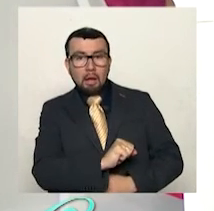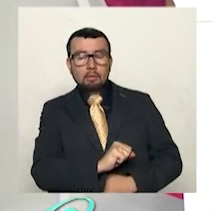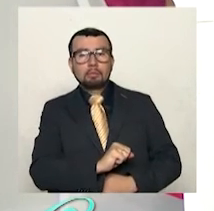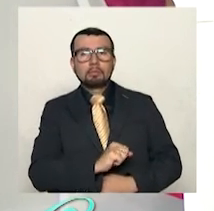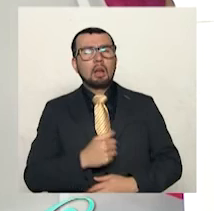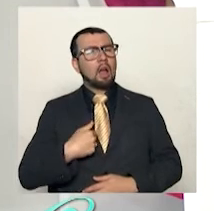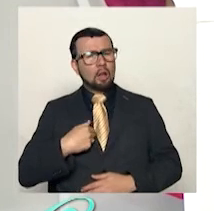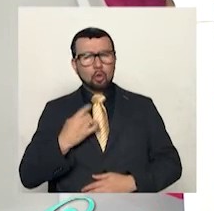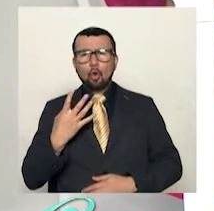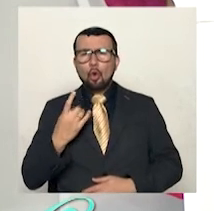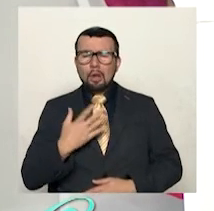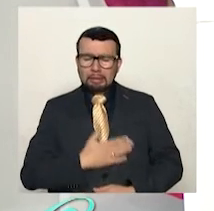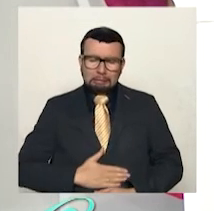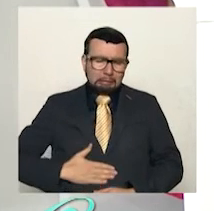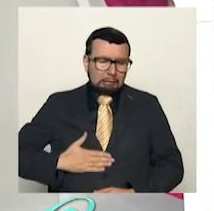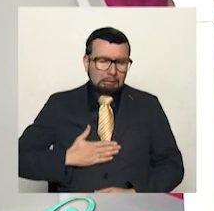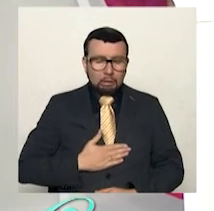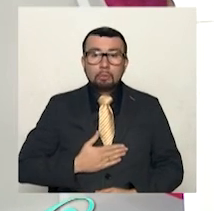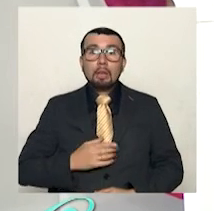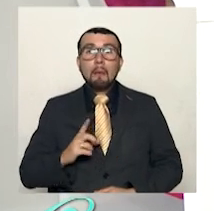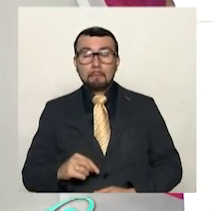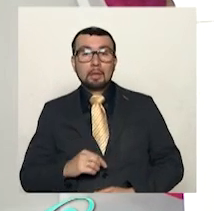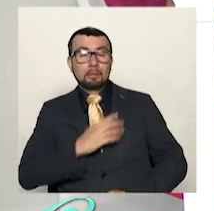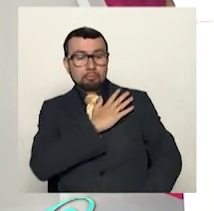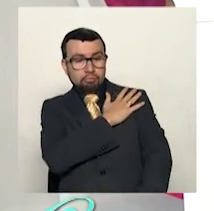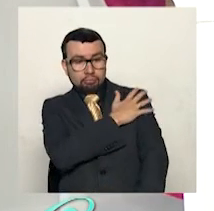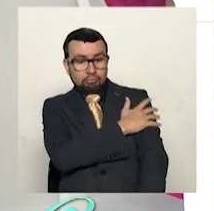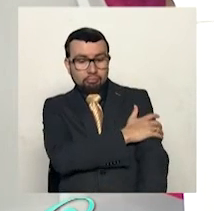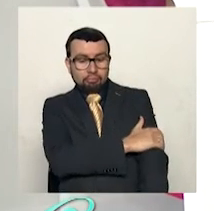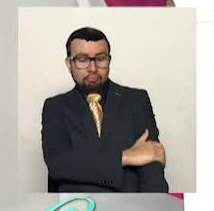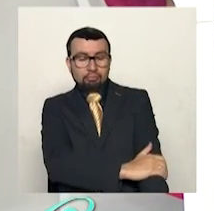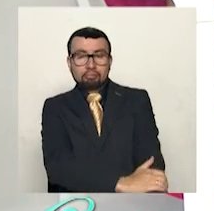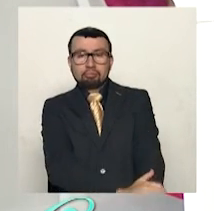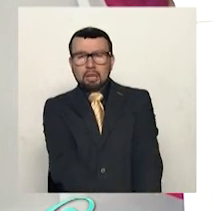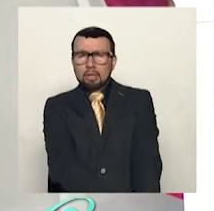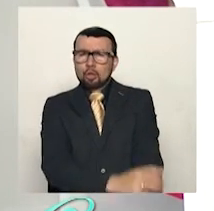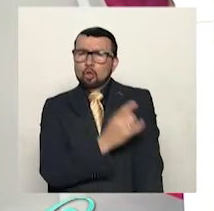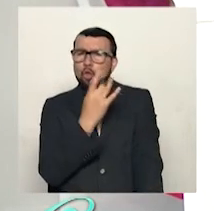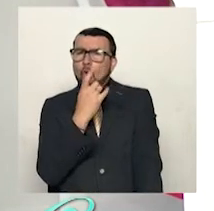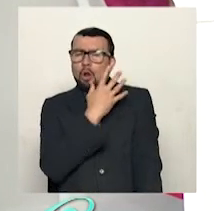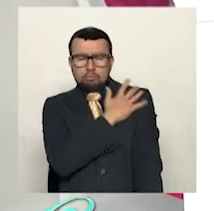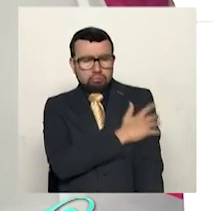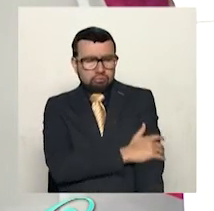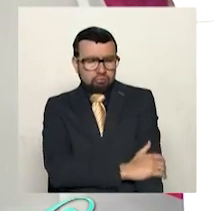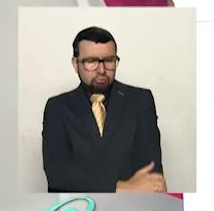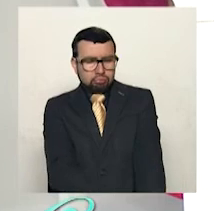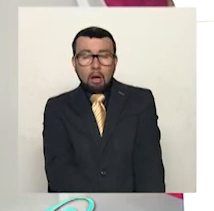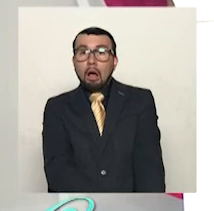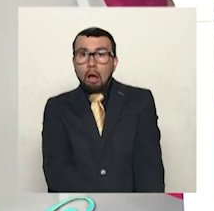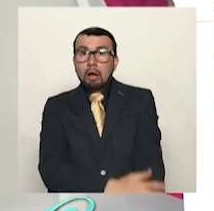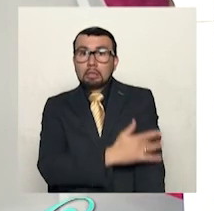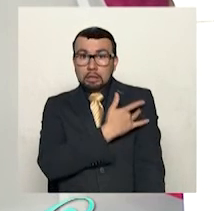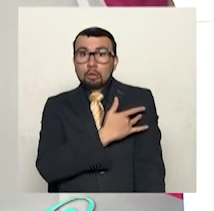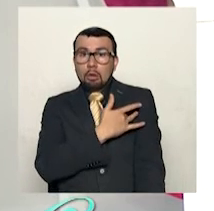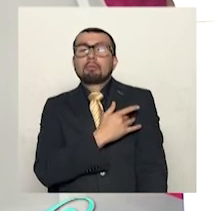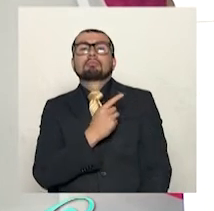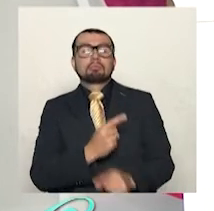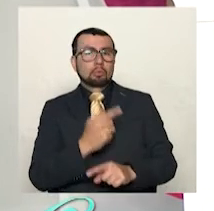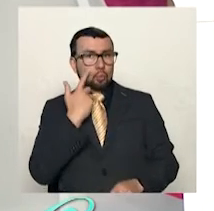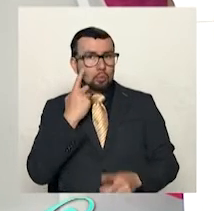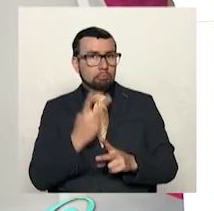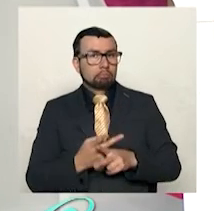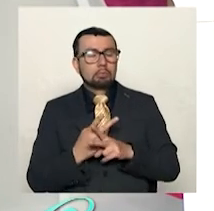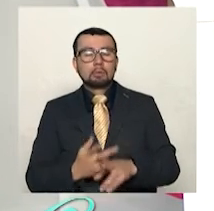puede doler a nivel de la extremidad superior izquierda y producir ese tipo de síntomas. Eso hay que tener mucho cuidado. Y